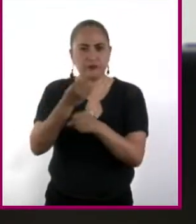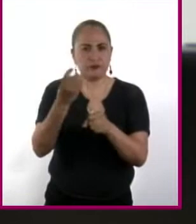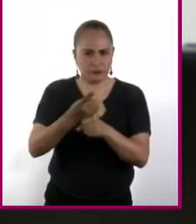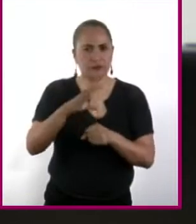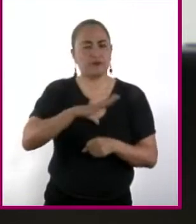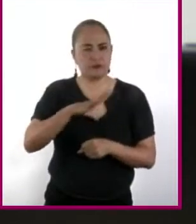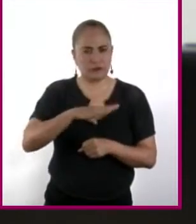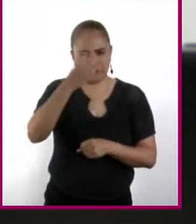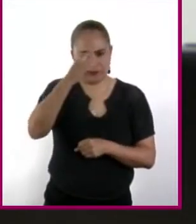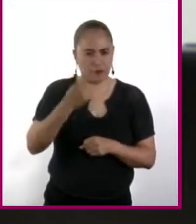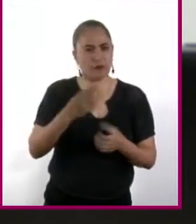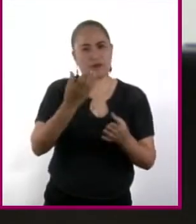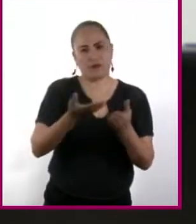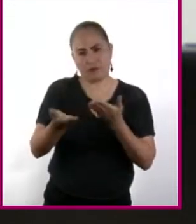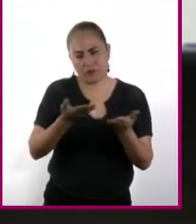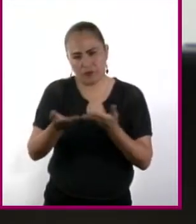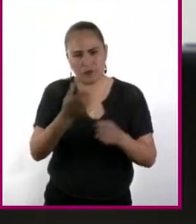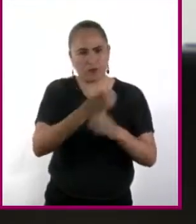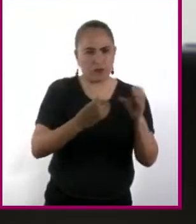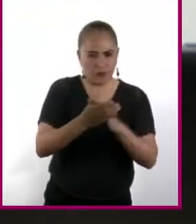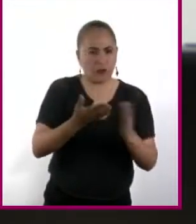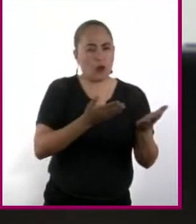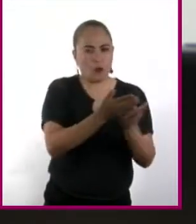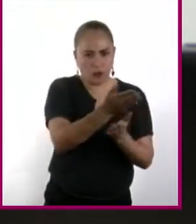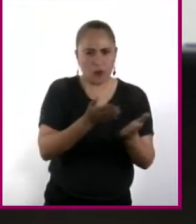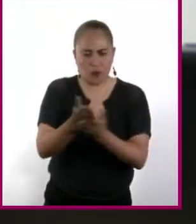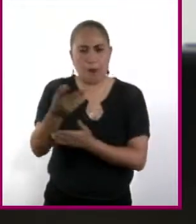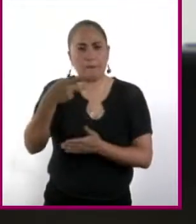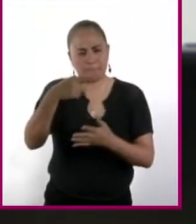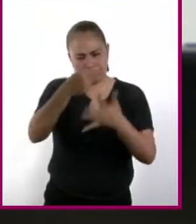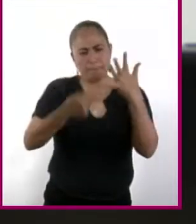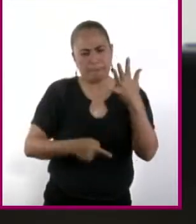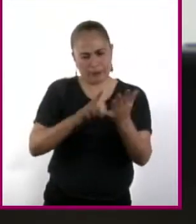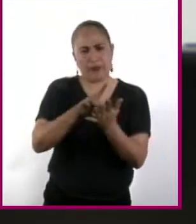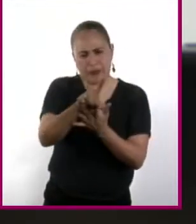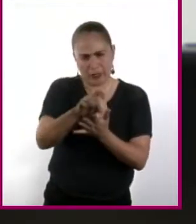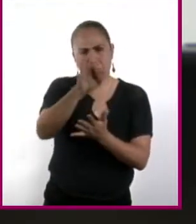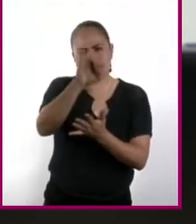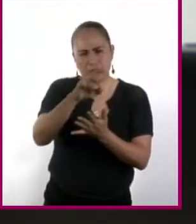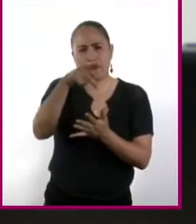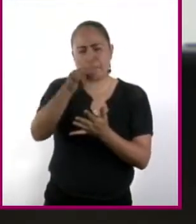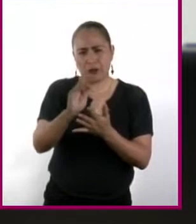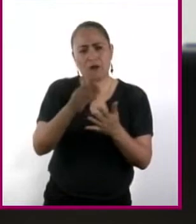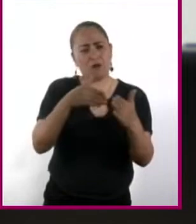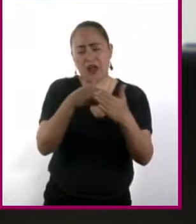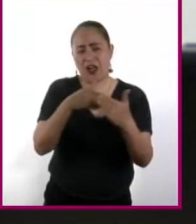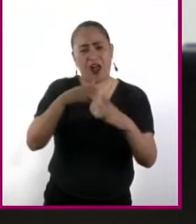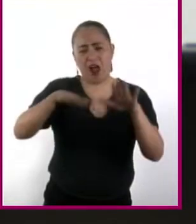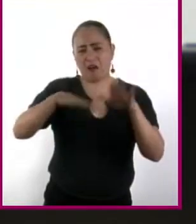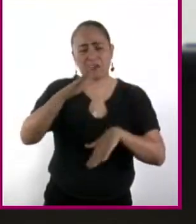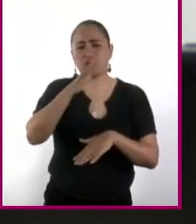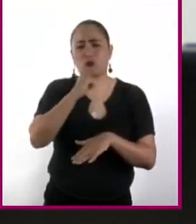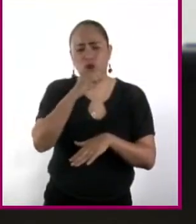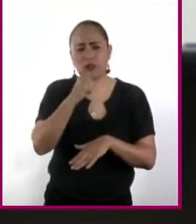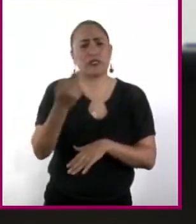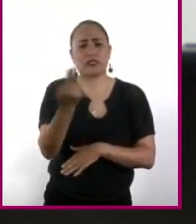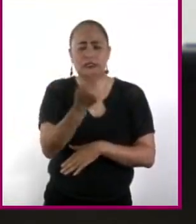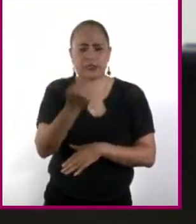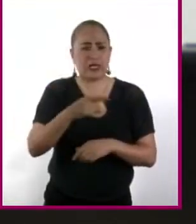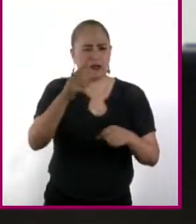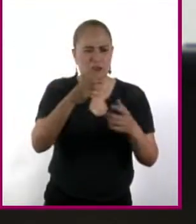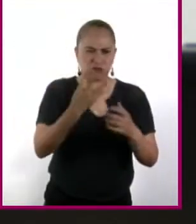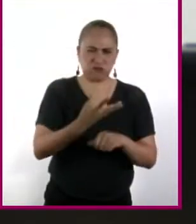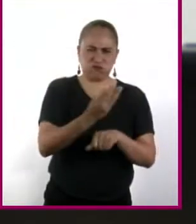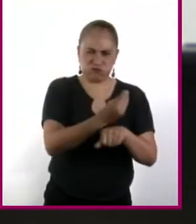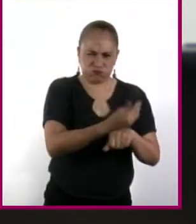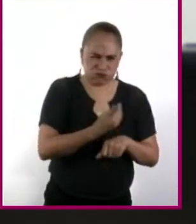para acceder a bienes y servicios a los cuales tenemos derecho, pero lo más importante es que se puede y se debe combatir para hacer posible